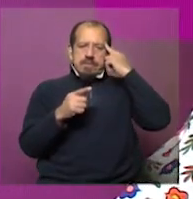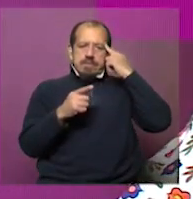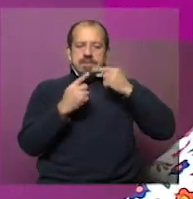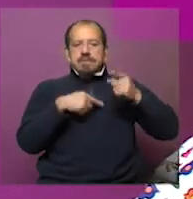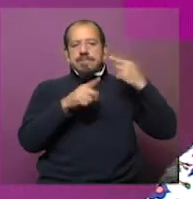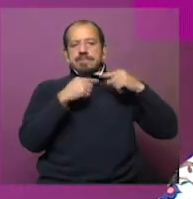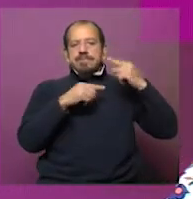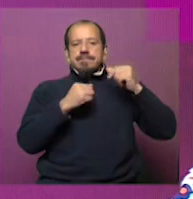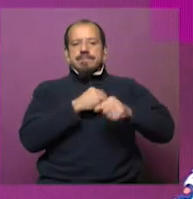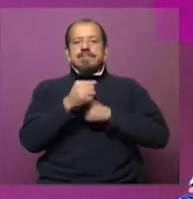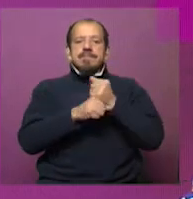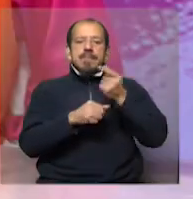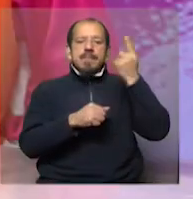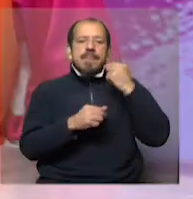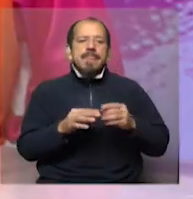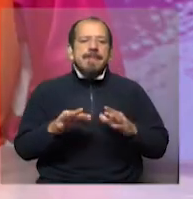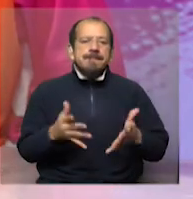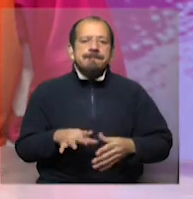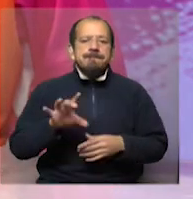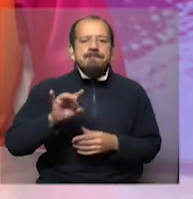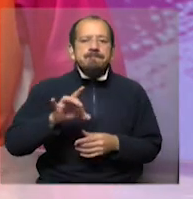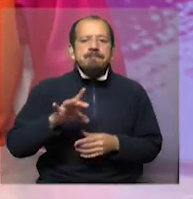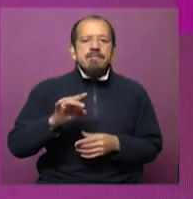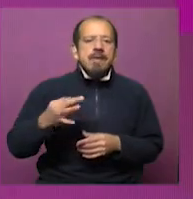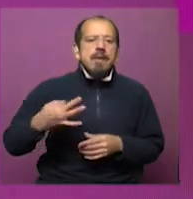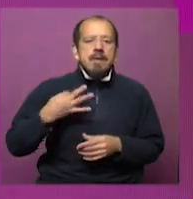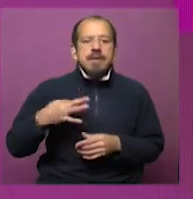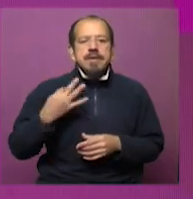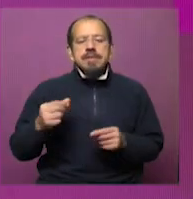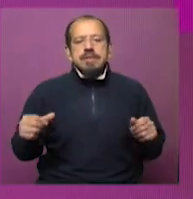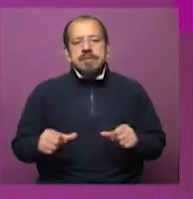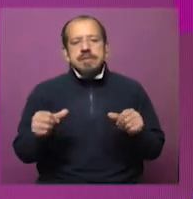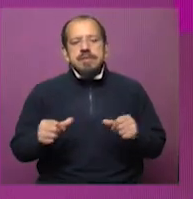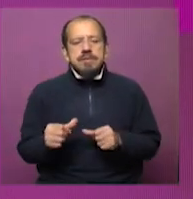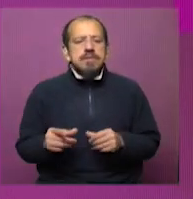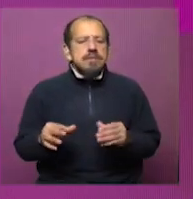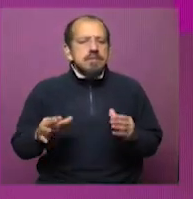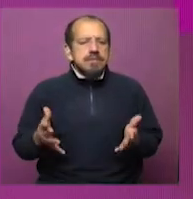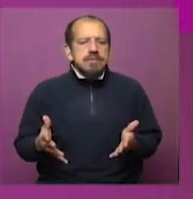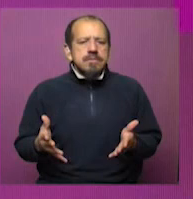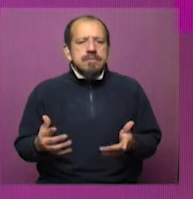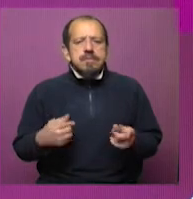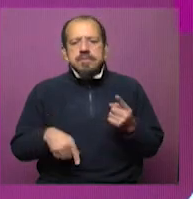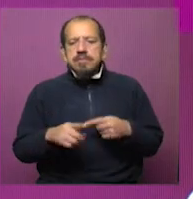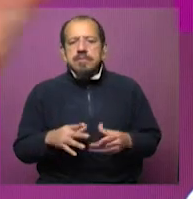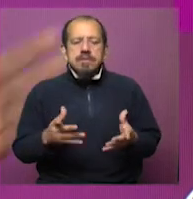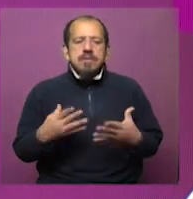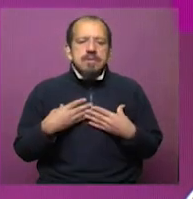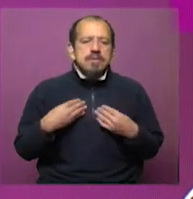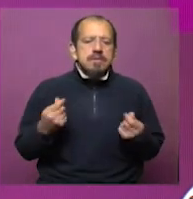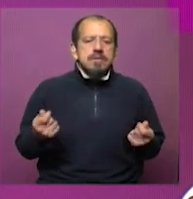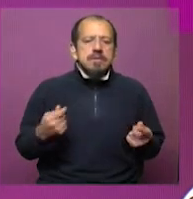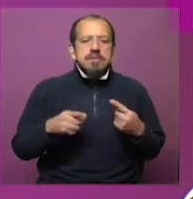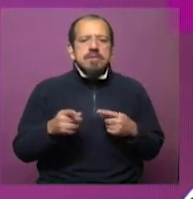hayamos hecho el año pasado, pero 15 años de realización. ¿Qué te ha dejado y qué sentís que le ha dejado a